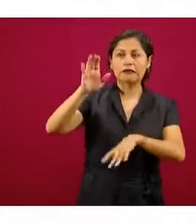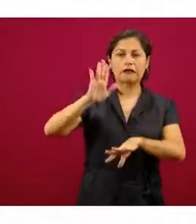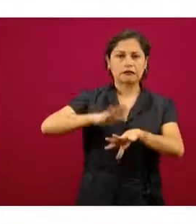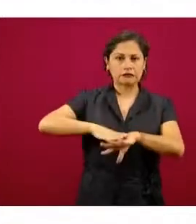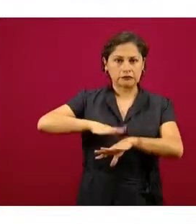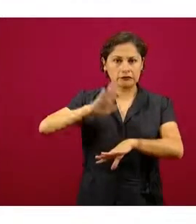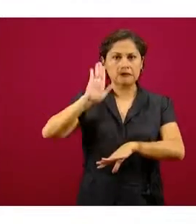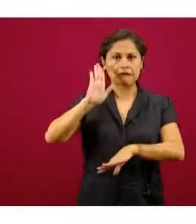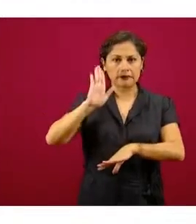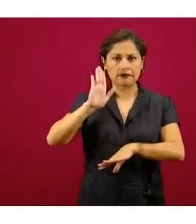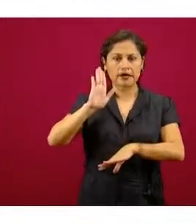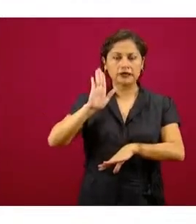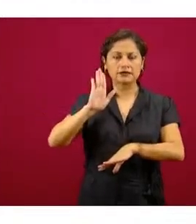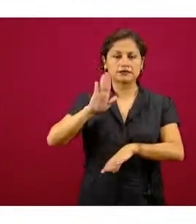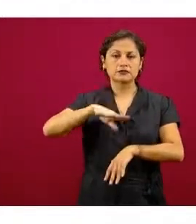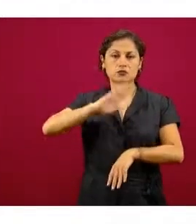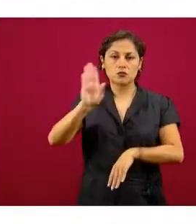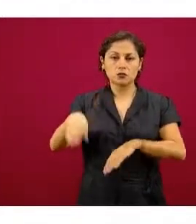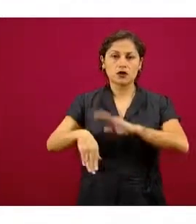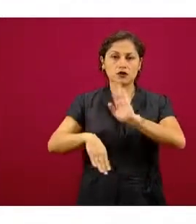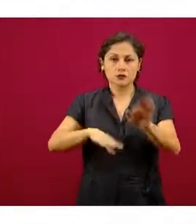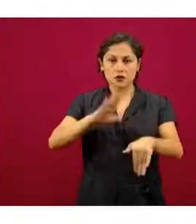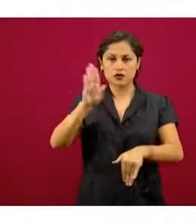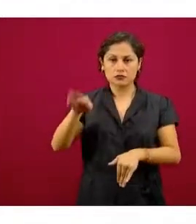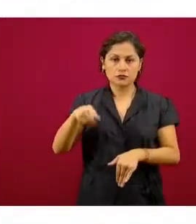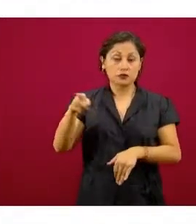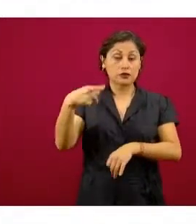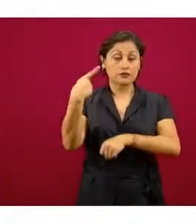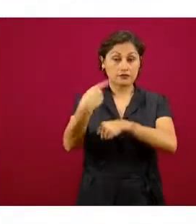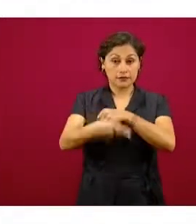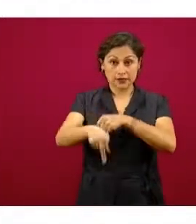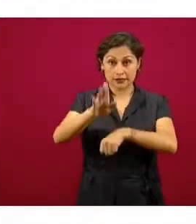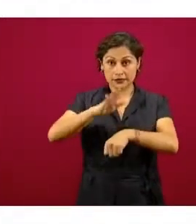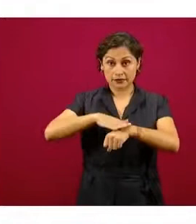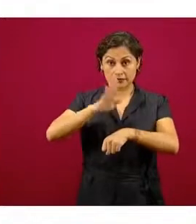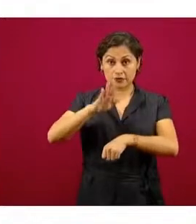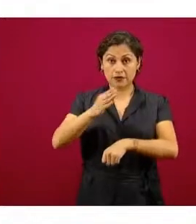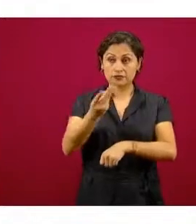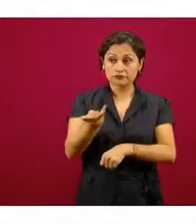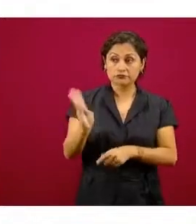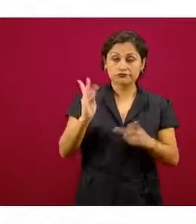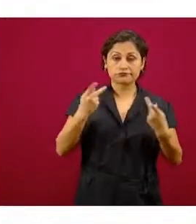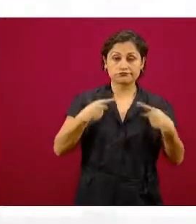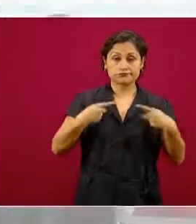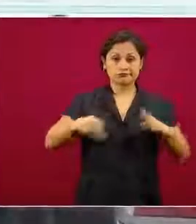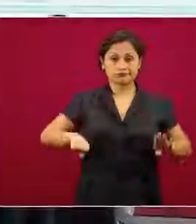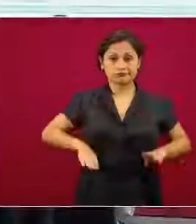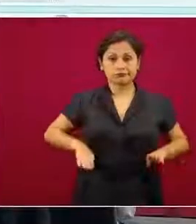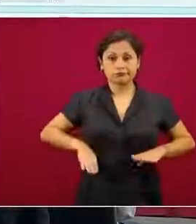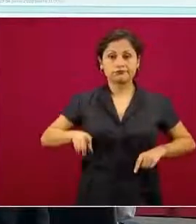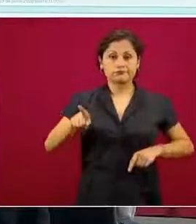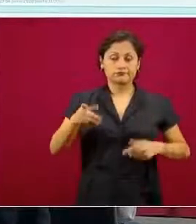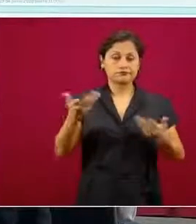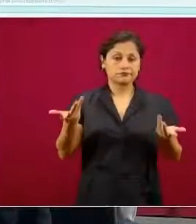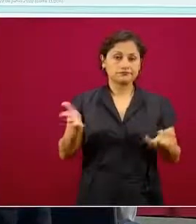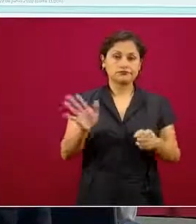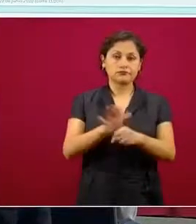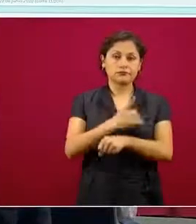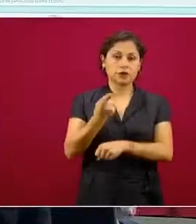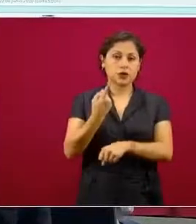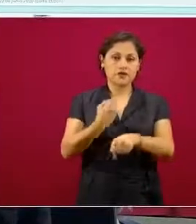frecuencia o participan de la mayor cantidad de personas en estos grupos que lamentablemente han perdido la vida por complicaciones de